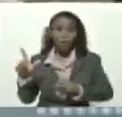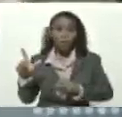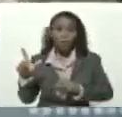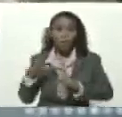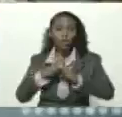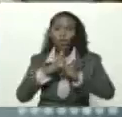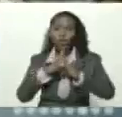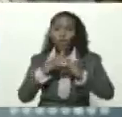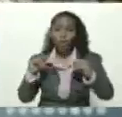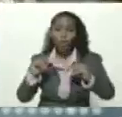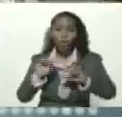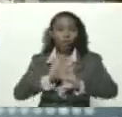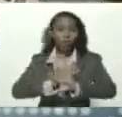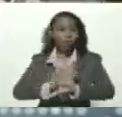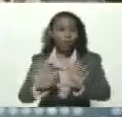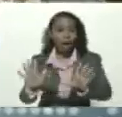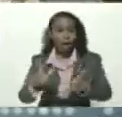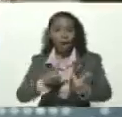todo está listo